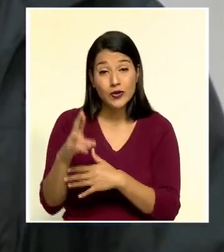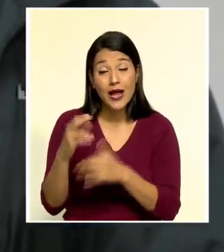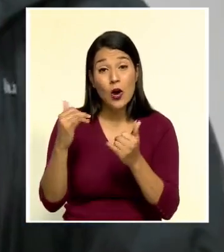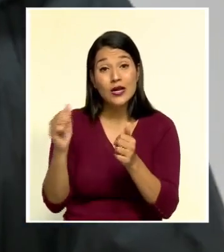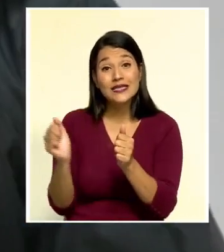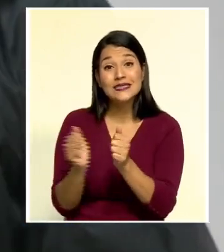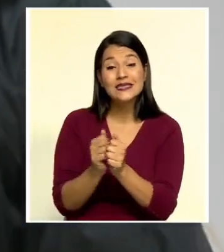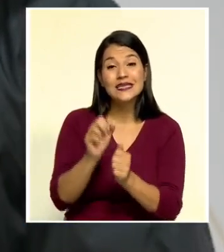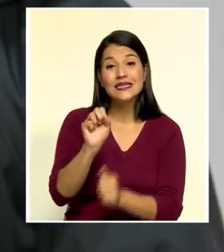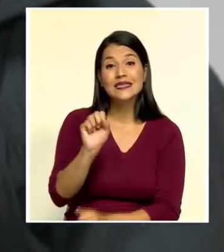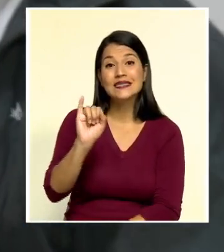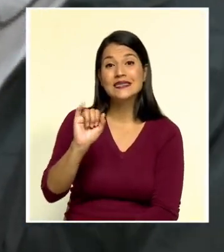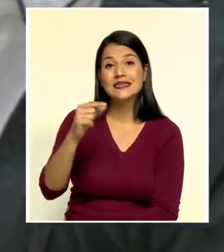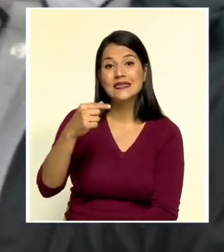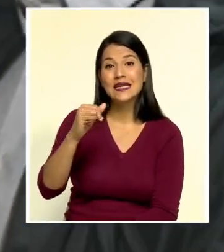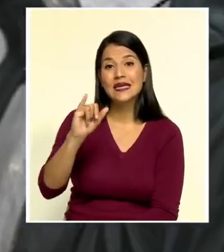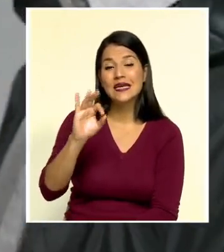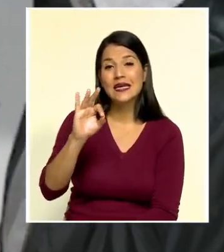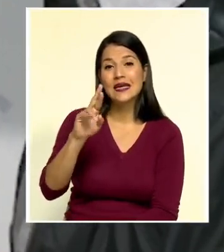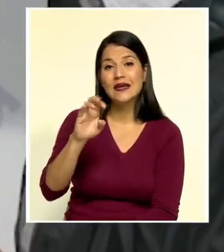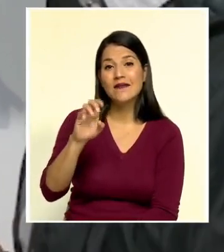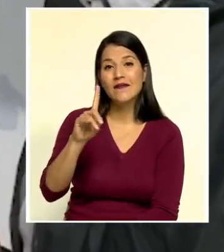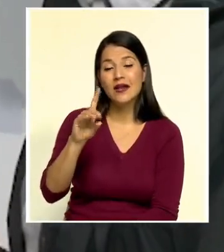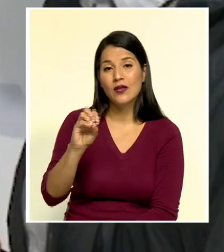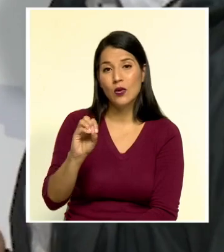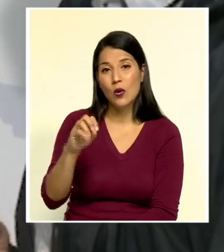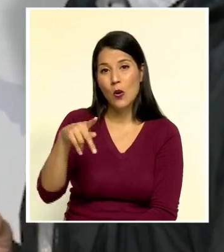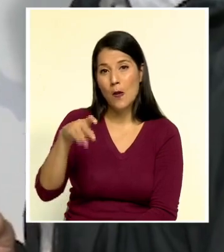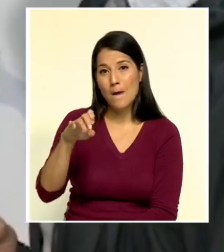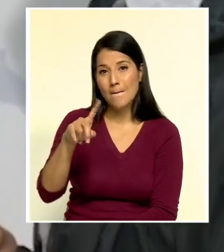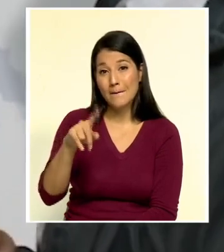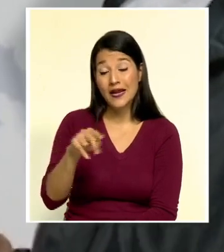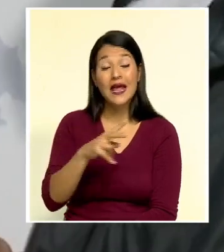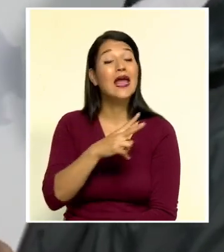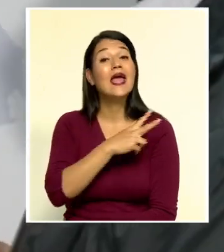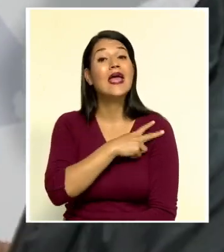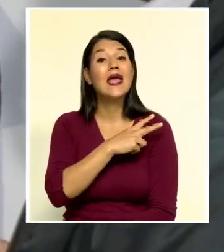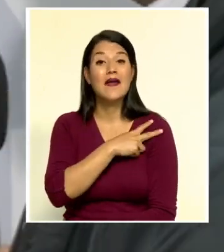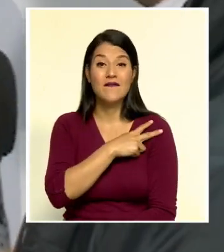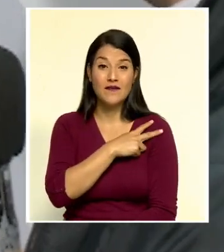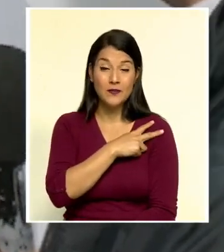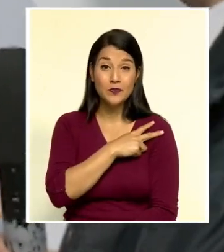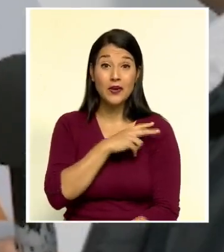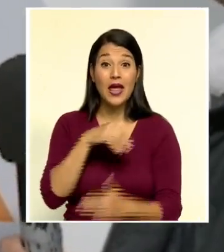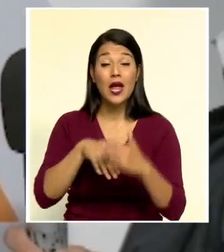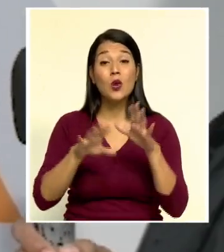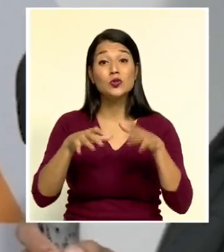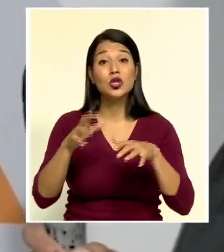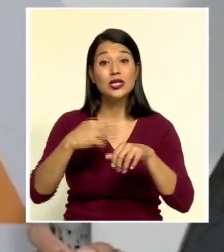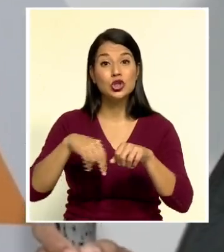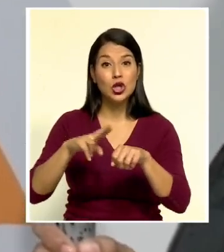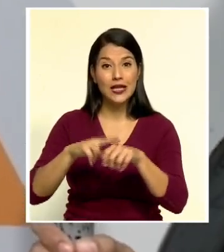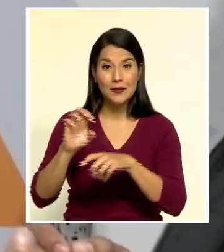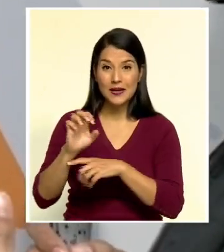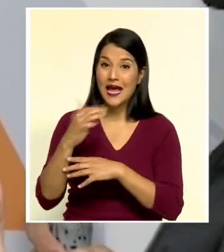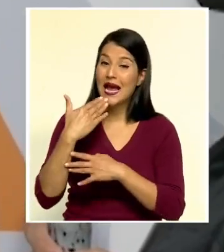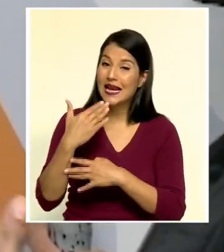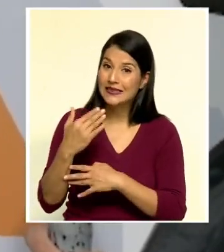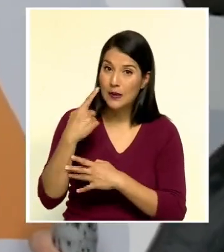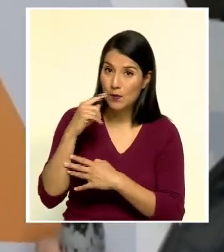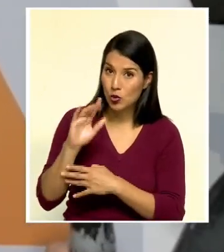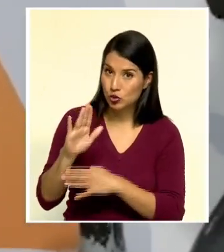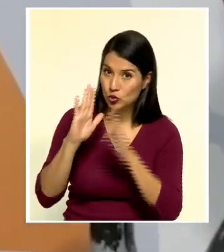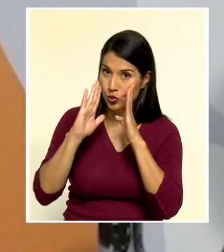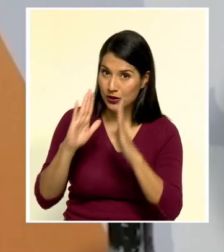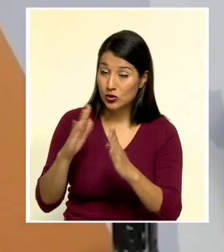Pérez, quien es jefe de gestión de riesgo de la Comisión Nacional de Emergencias. Don Sigifredo, gracias por atendernos. Buenas noches. Han